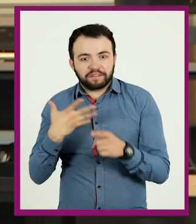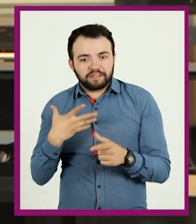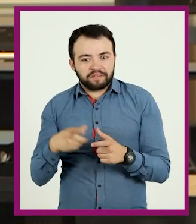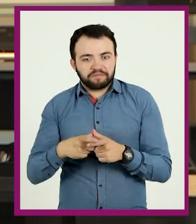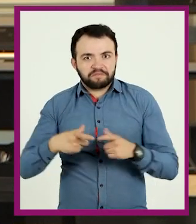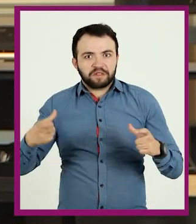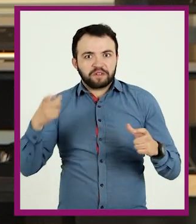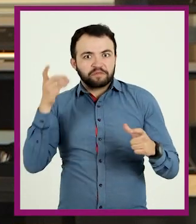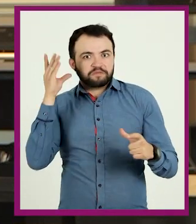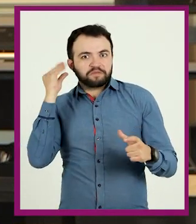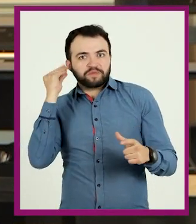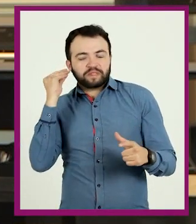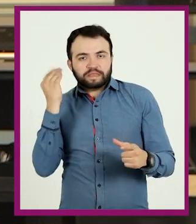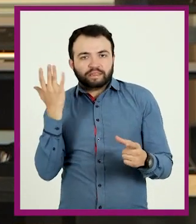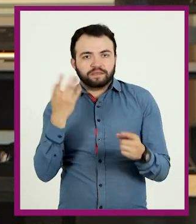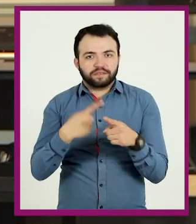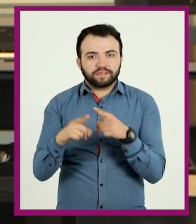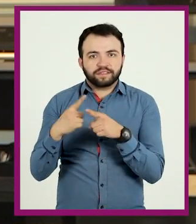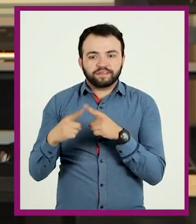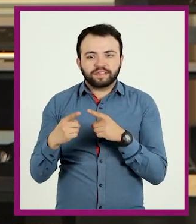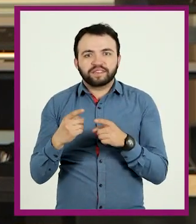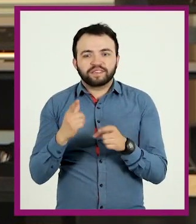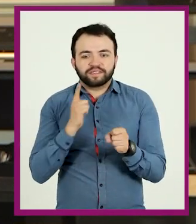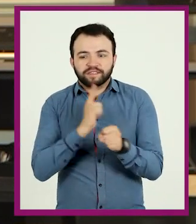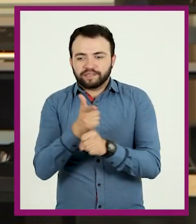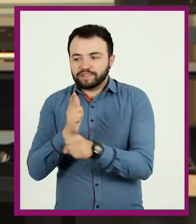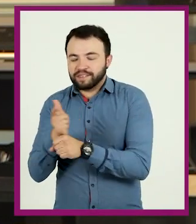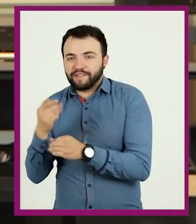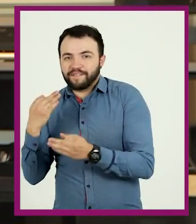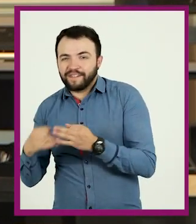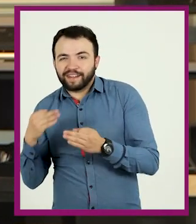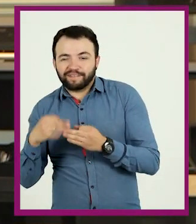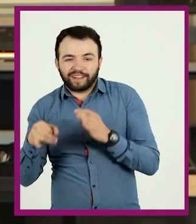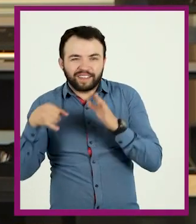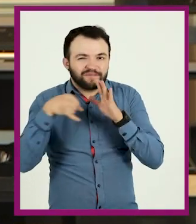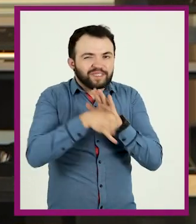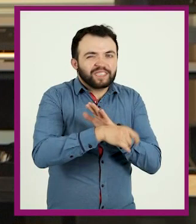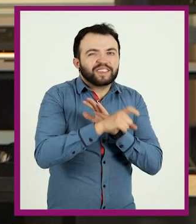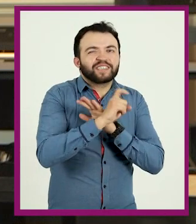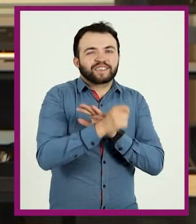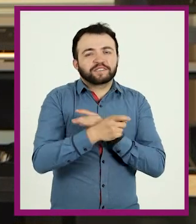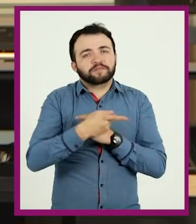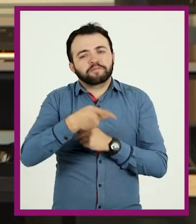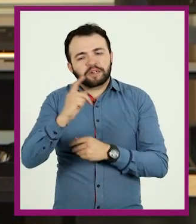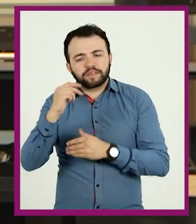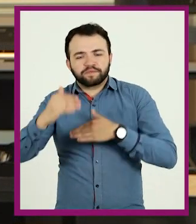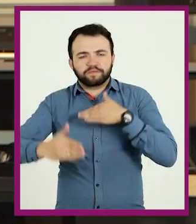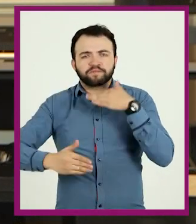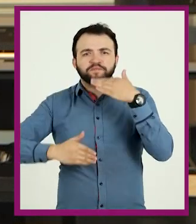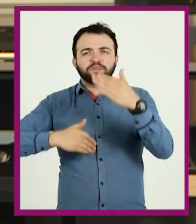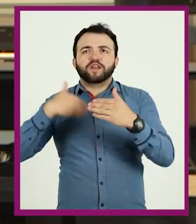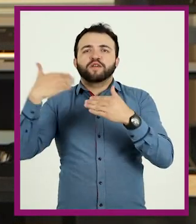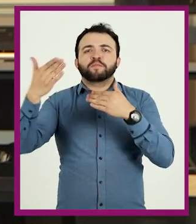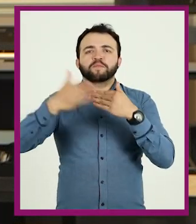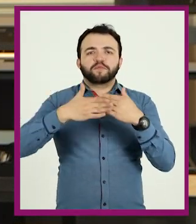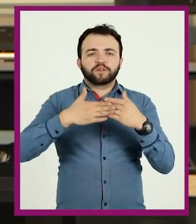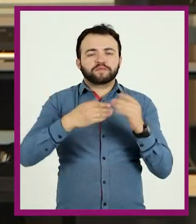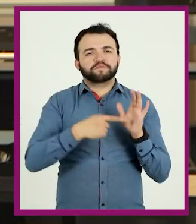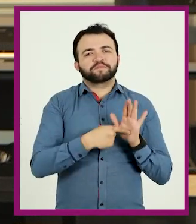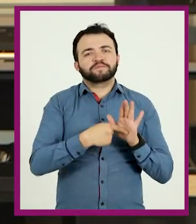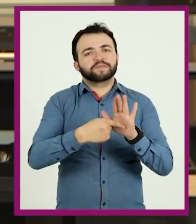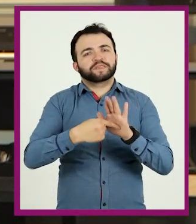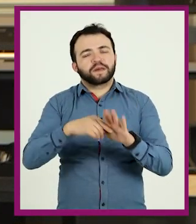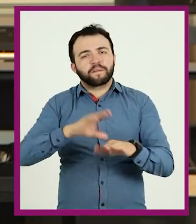amplísima y muchísimo más por descubrir, pero bueno, ya nos escucharemos, veremos, sentiremos por acá en una próxima